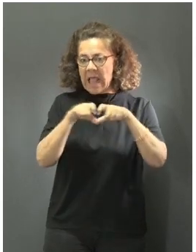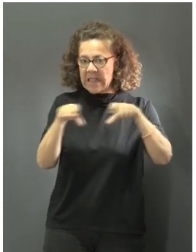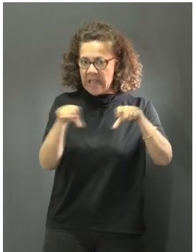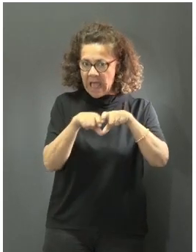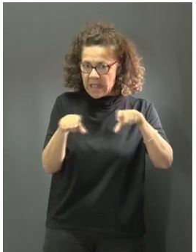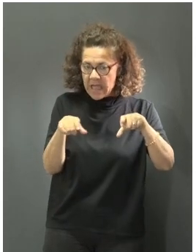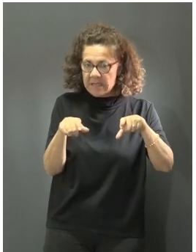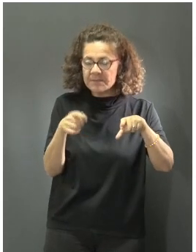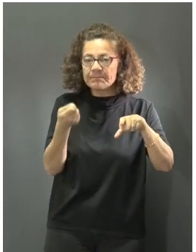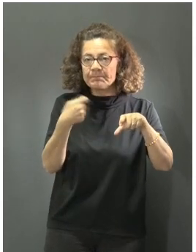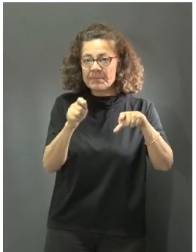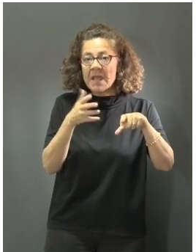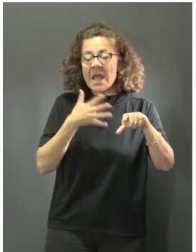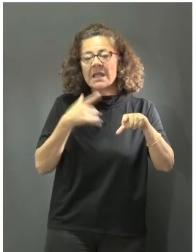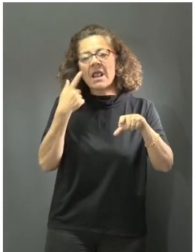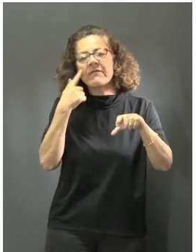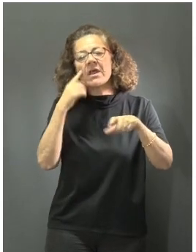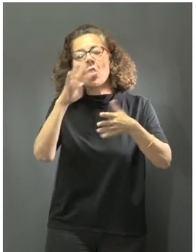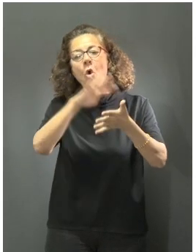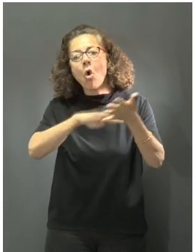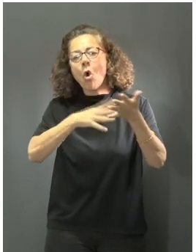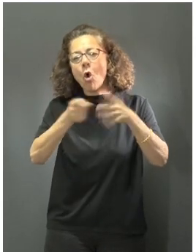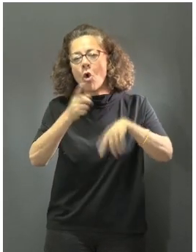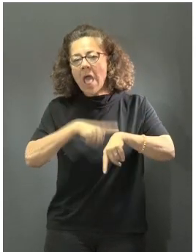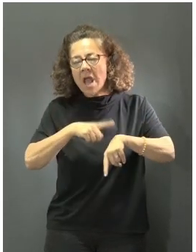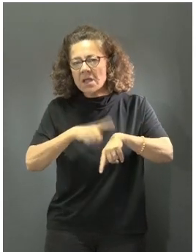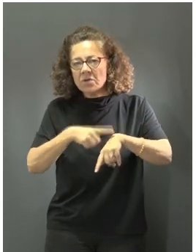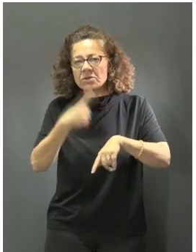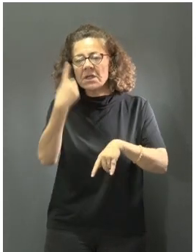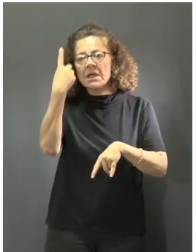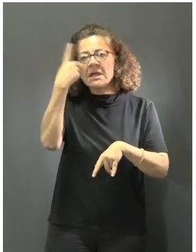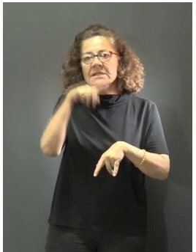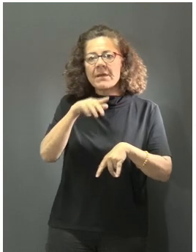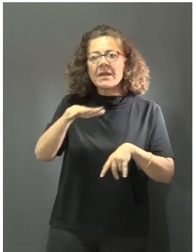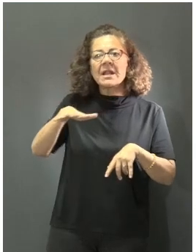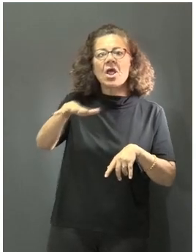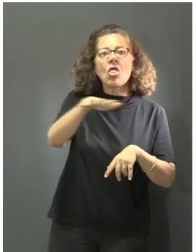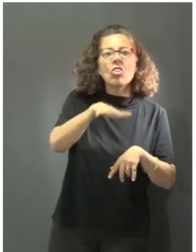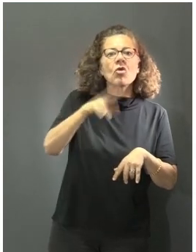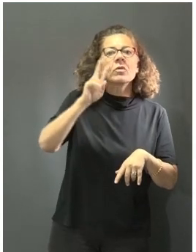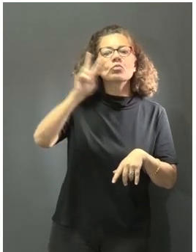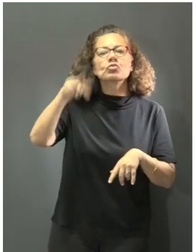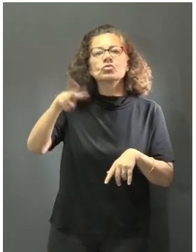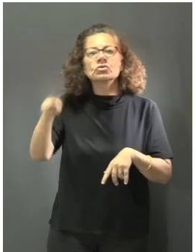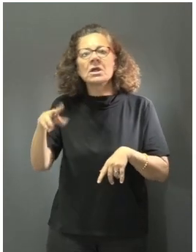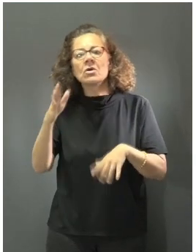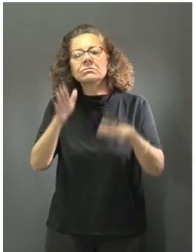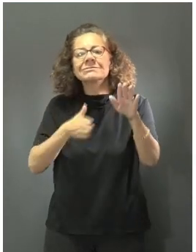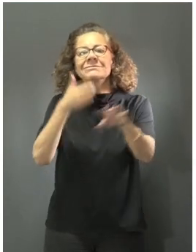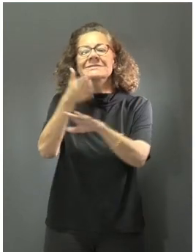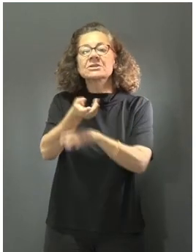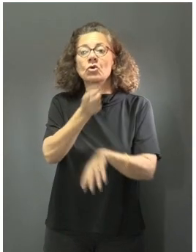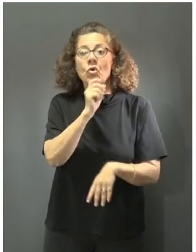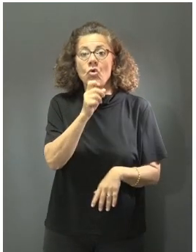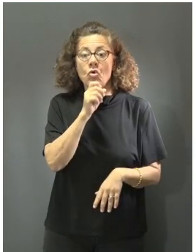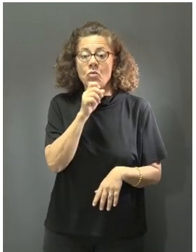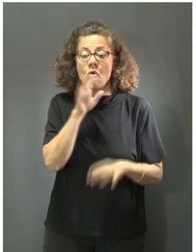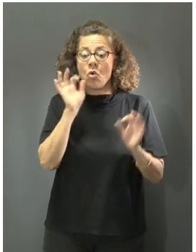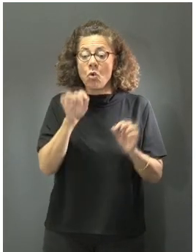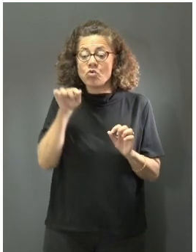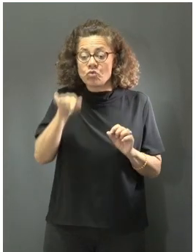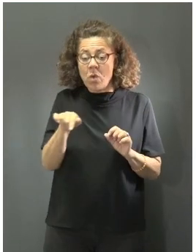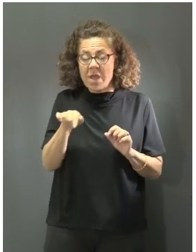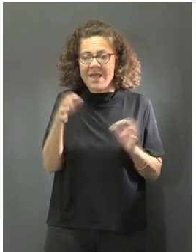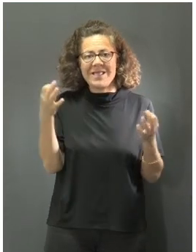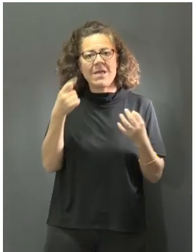entradas, quiere consultar los horarios, quiere saber dónde está el museo, cómo puede llegar. O sea, yo creo que en ese momento tiene